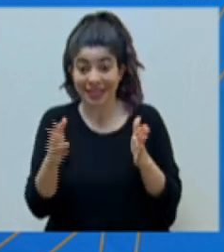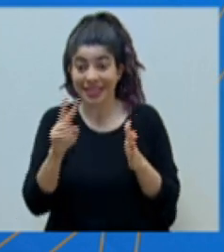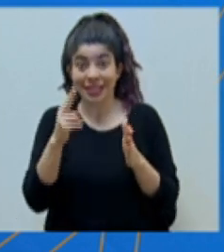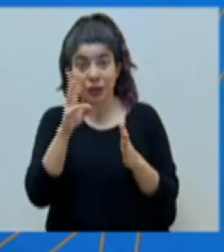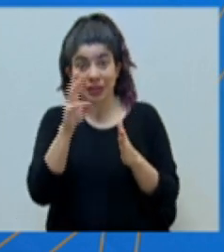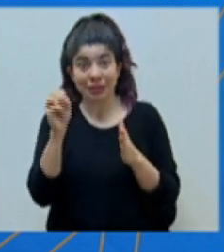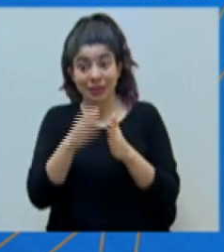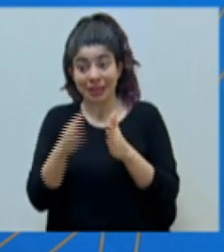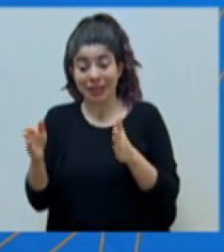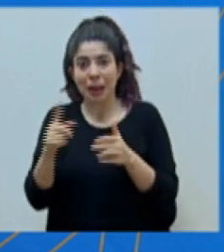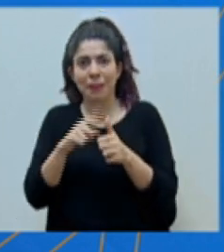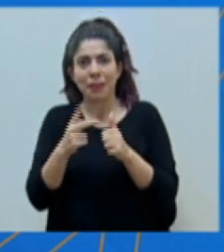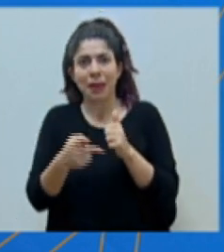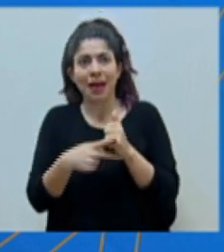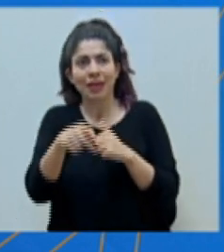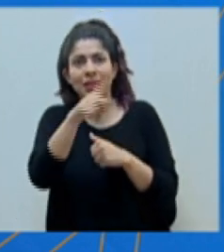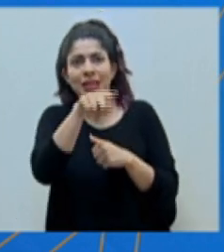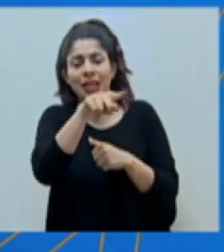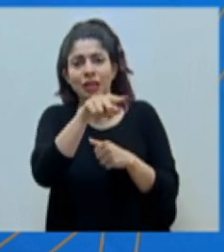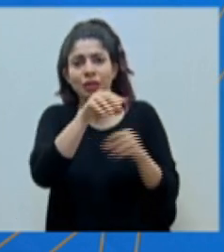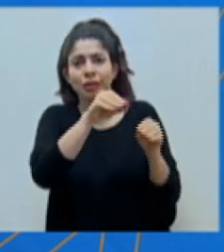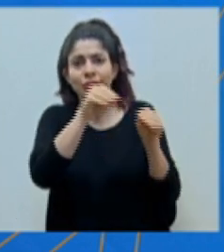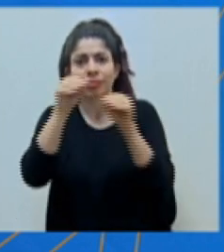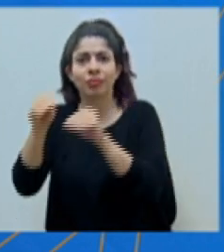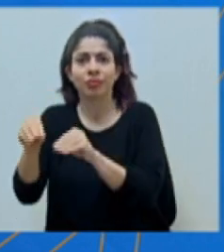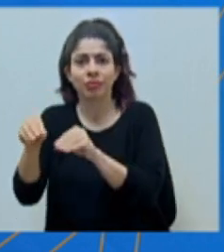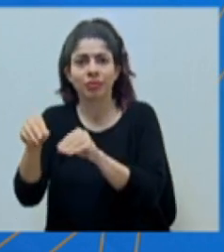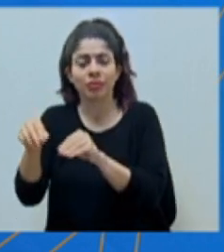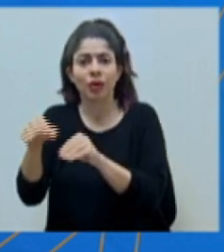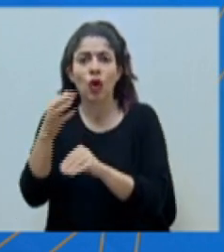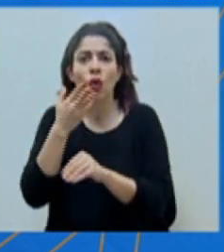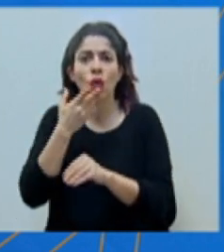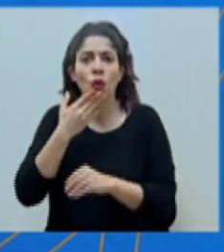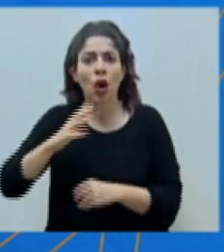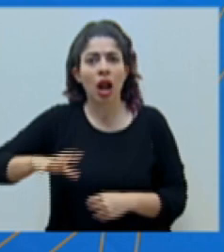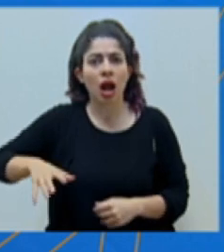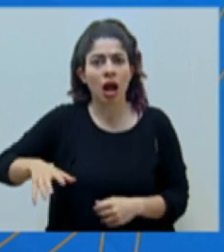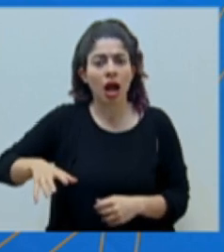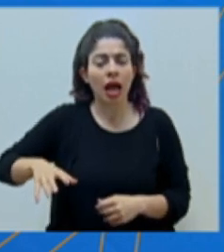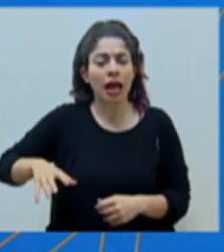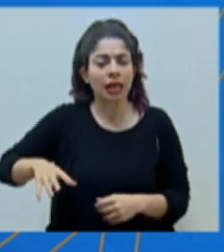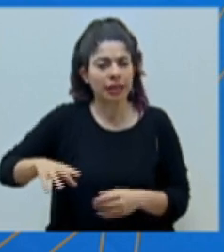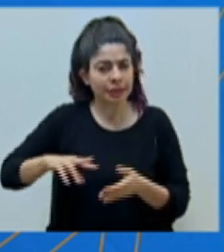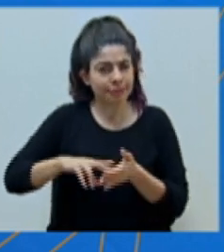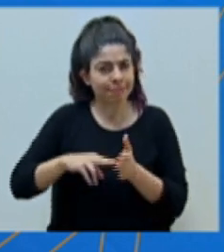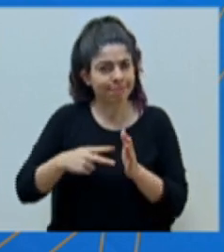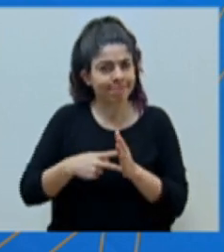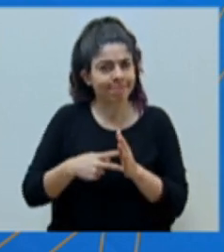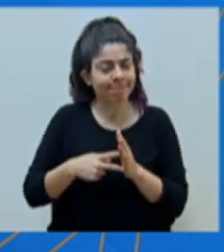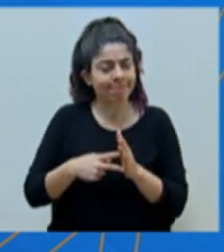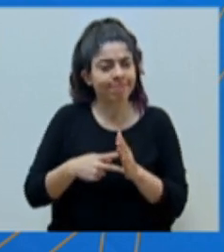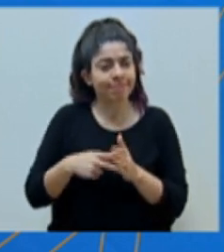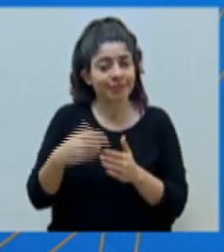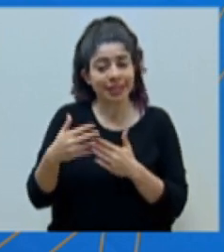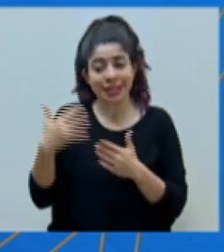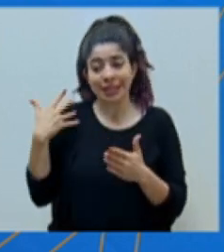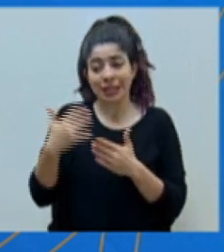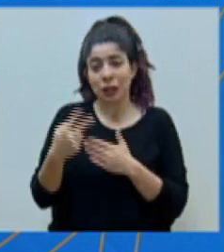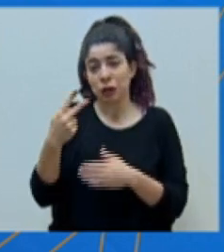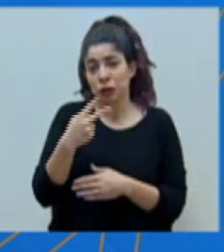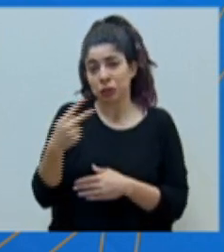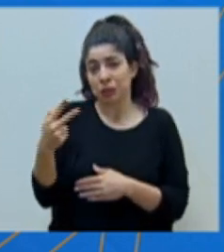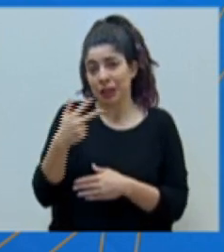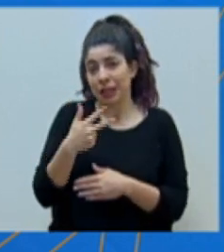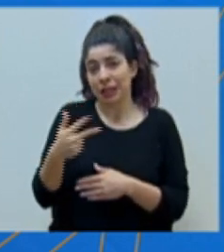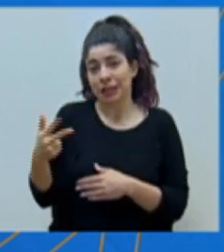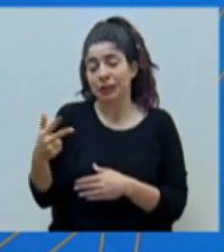estos cantones pasan nuevamente a la alerta naranja, por lo tanto, pues eso indica que en las últimas 2-3